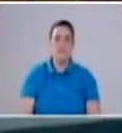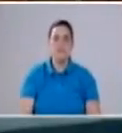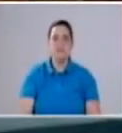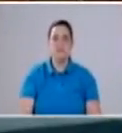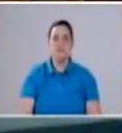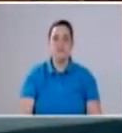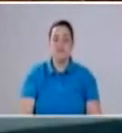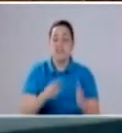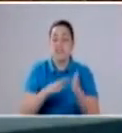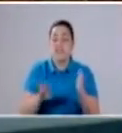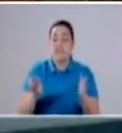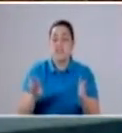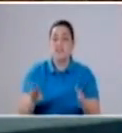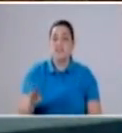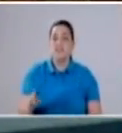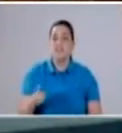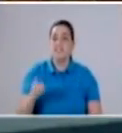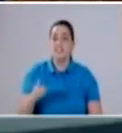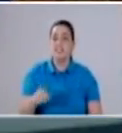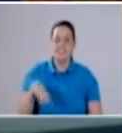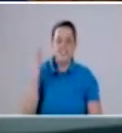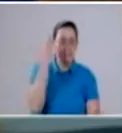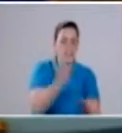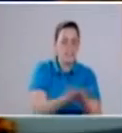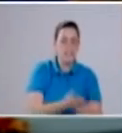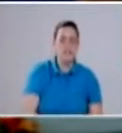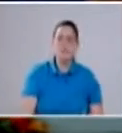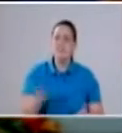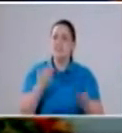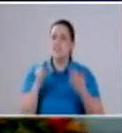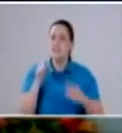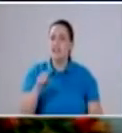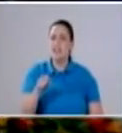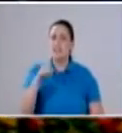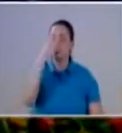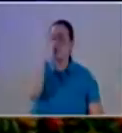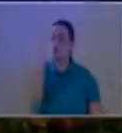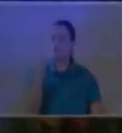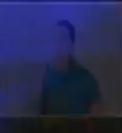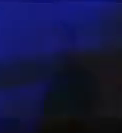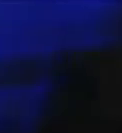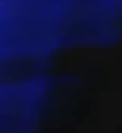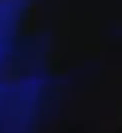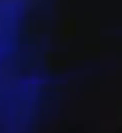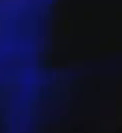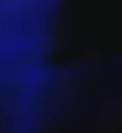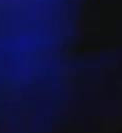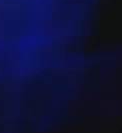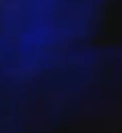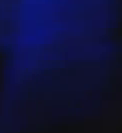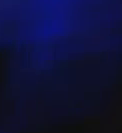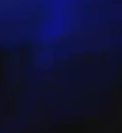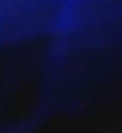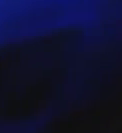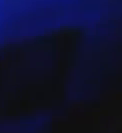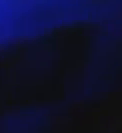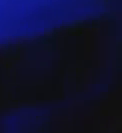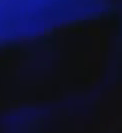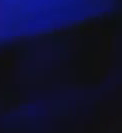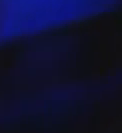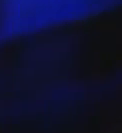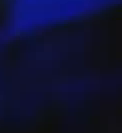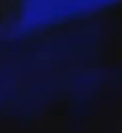caen. Pero ¿será eso la unción? No. Aquí dice, me ungió